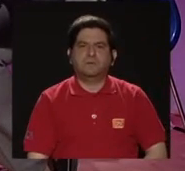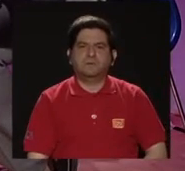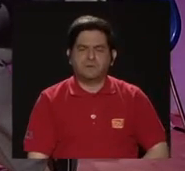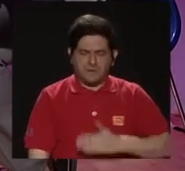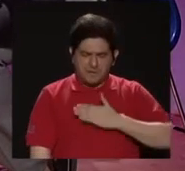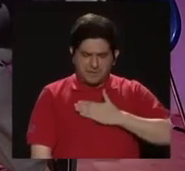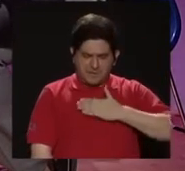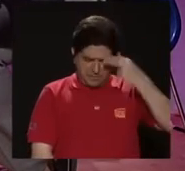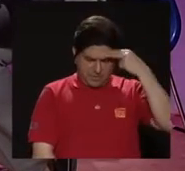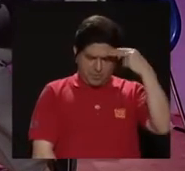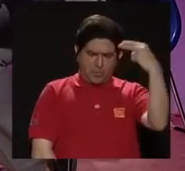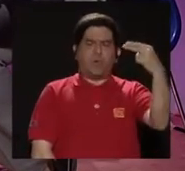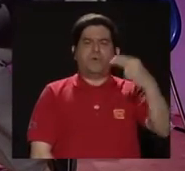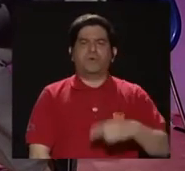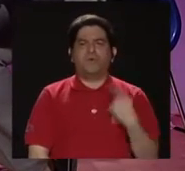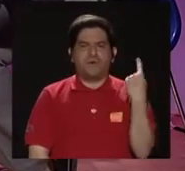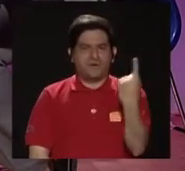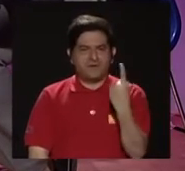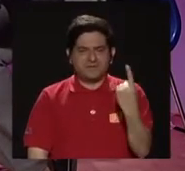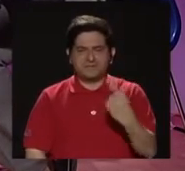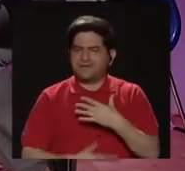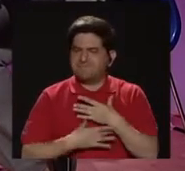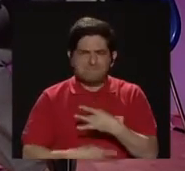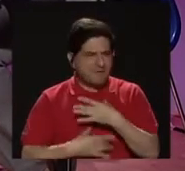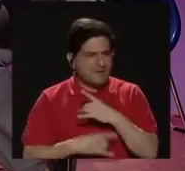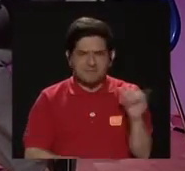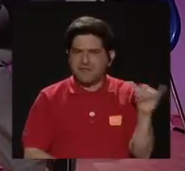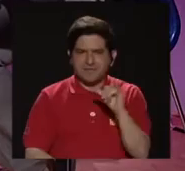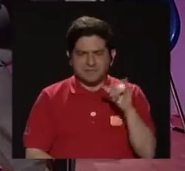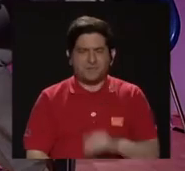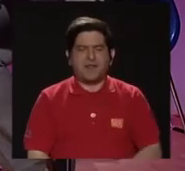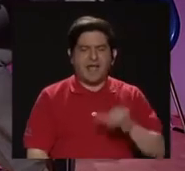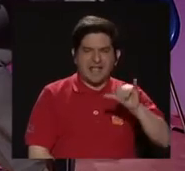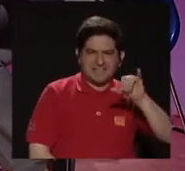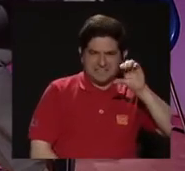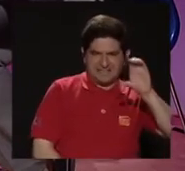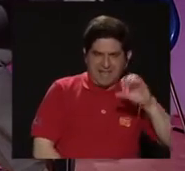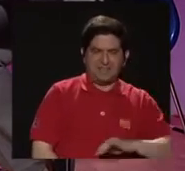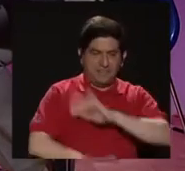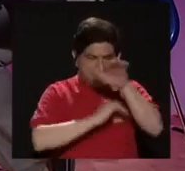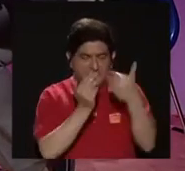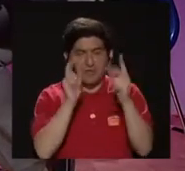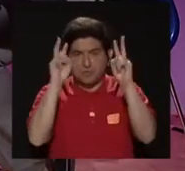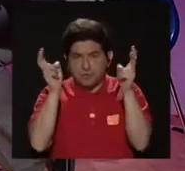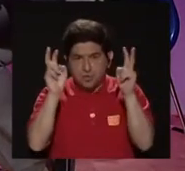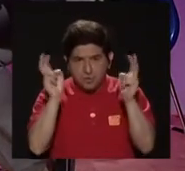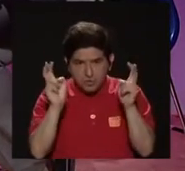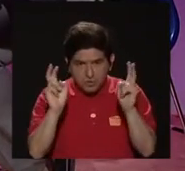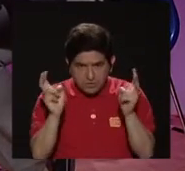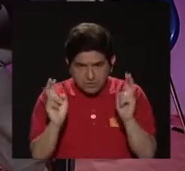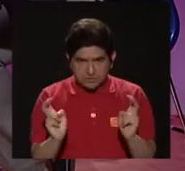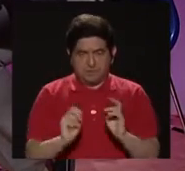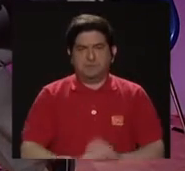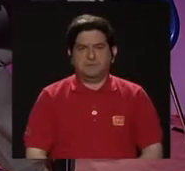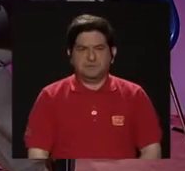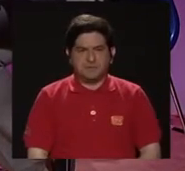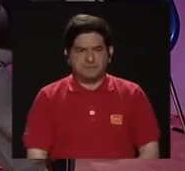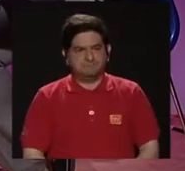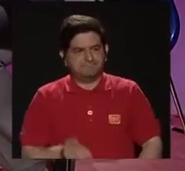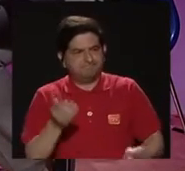para mí fue un honor, como siempre me ha interesado, igual que a Yadira, todos los temas, todas las